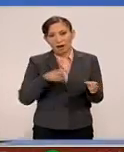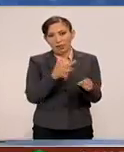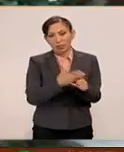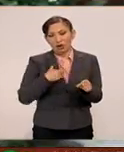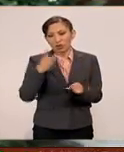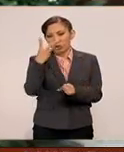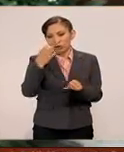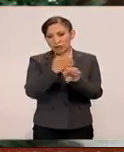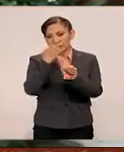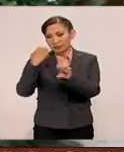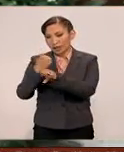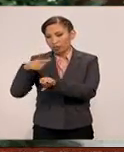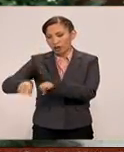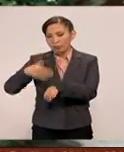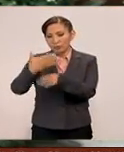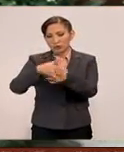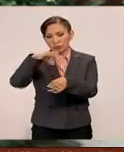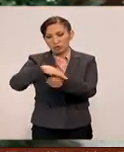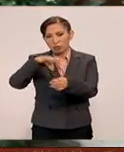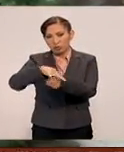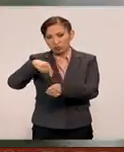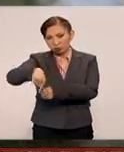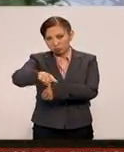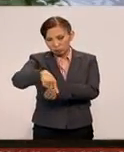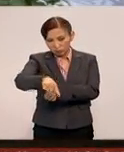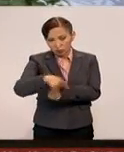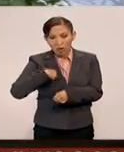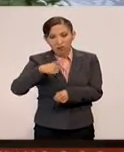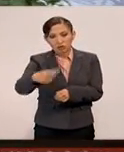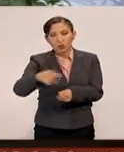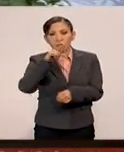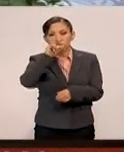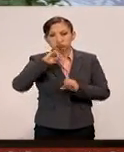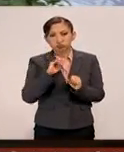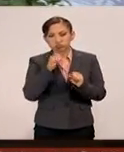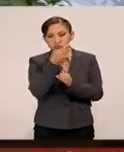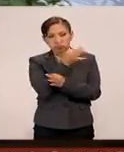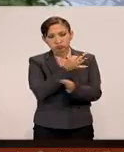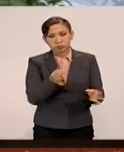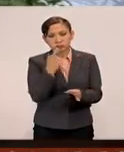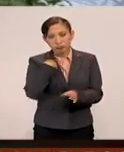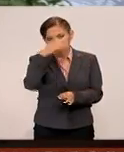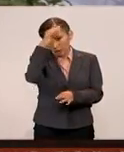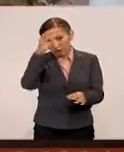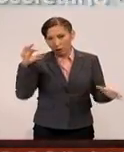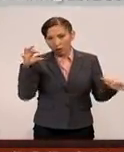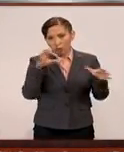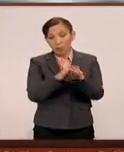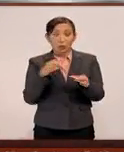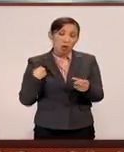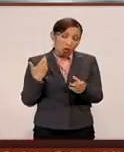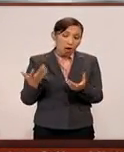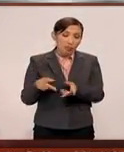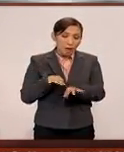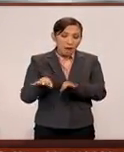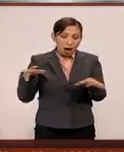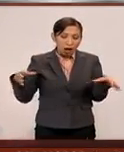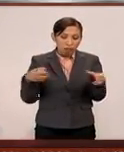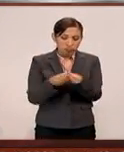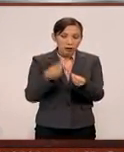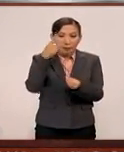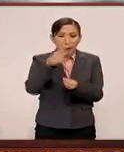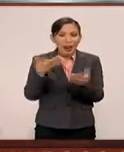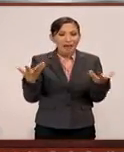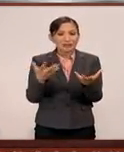de los dos estados donde habrá elecciones este año. A través de su cuenta de Twitter informó que se acordaron trabajar en conjunto